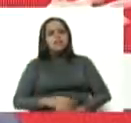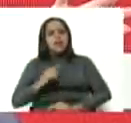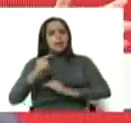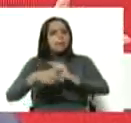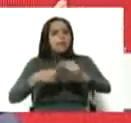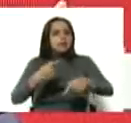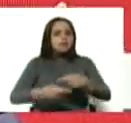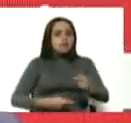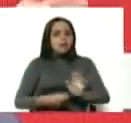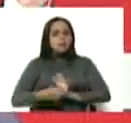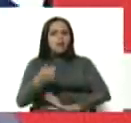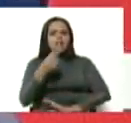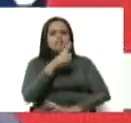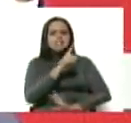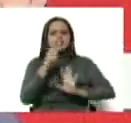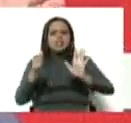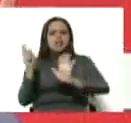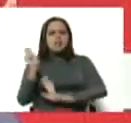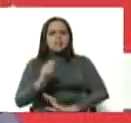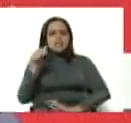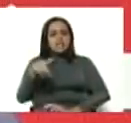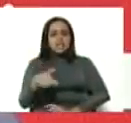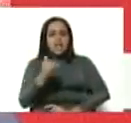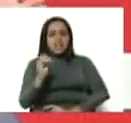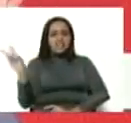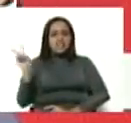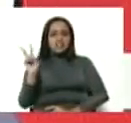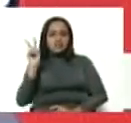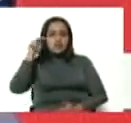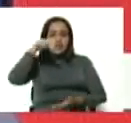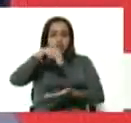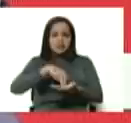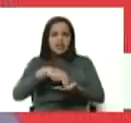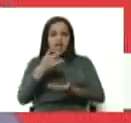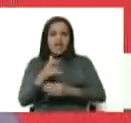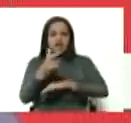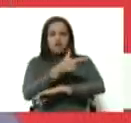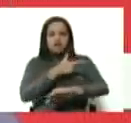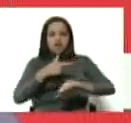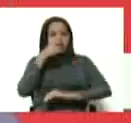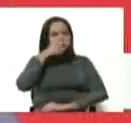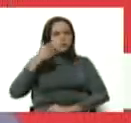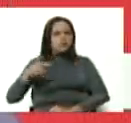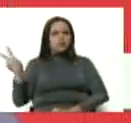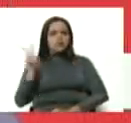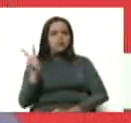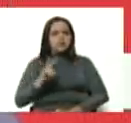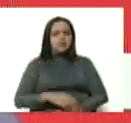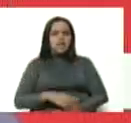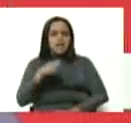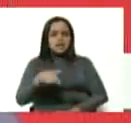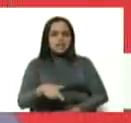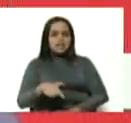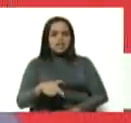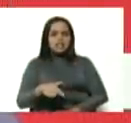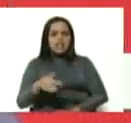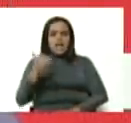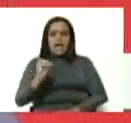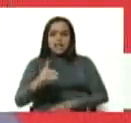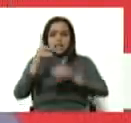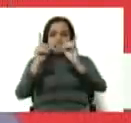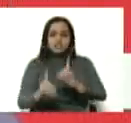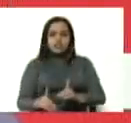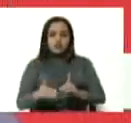de 16 meses y aquí está Venezuela de pie, está gobernando el pueblo de Venezuela, quien fue quien puso al